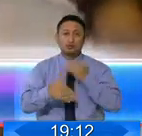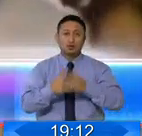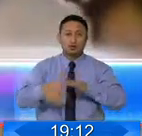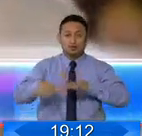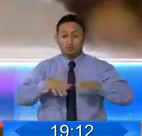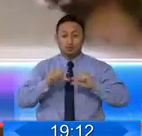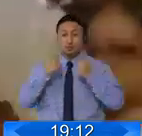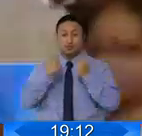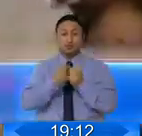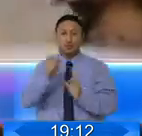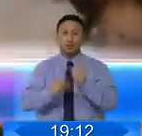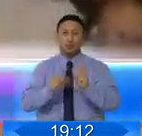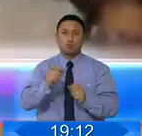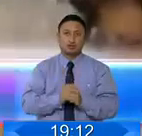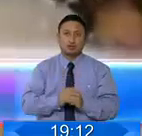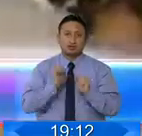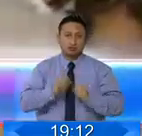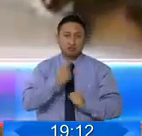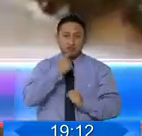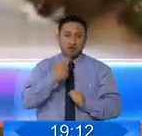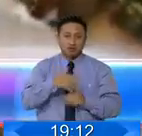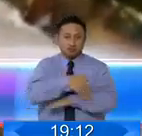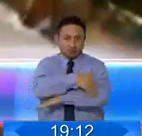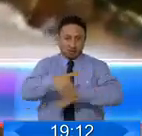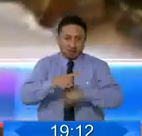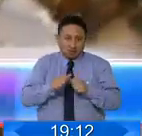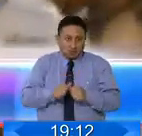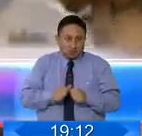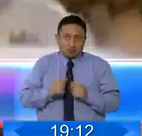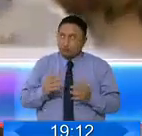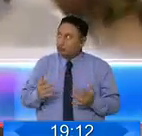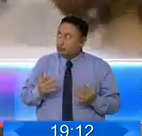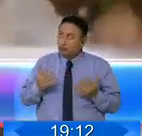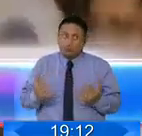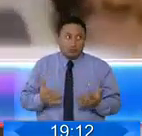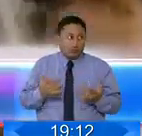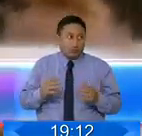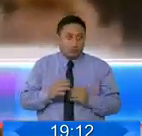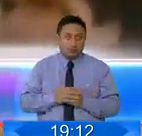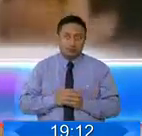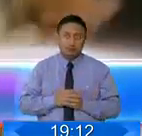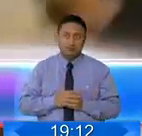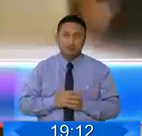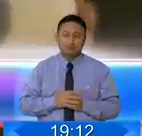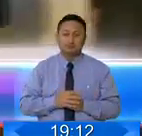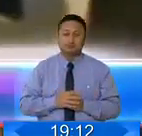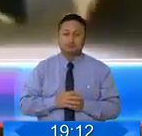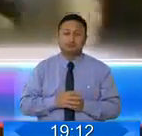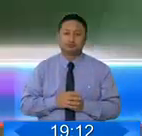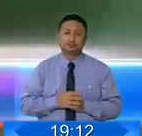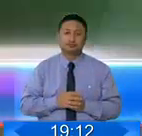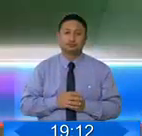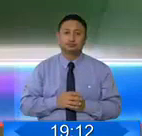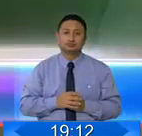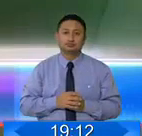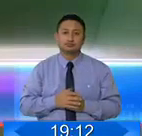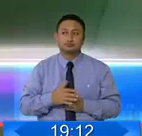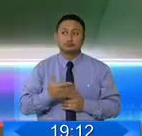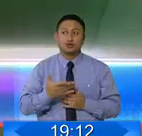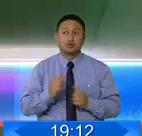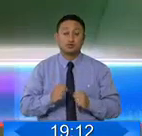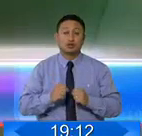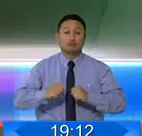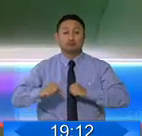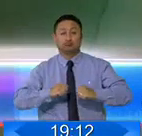un grupo de ciudadanos decidió quedarse en la calle. Exactamente a las 21 horas con 15 minutos. El fuerte